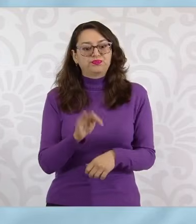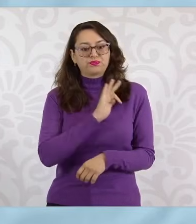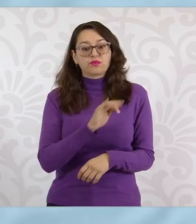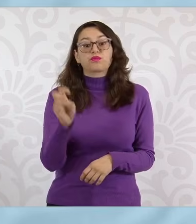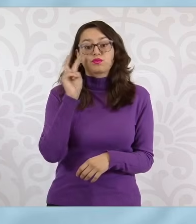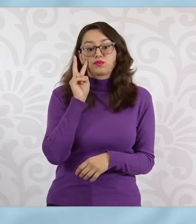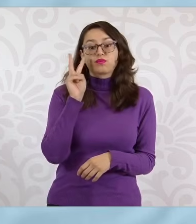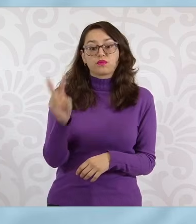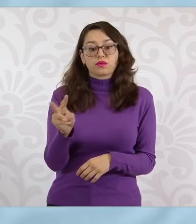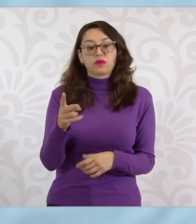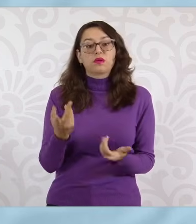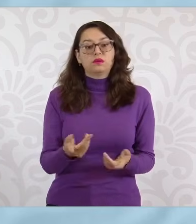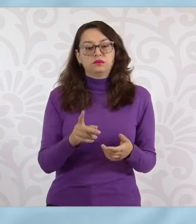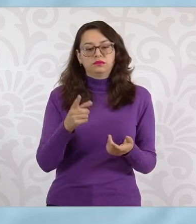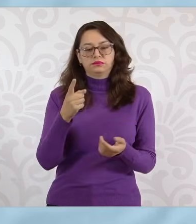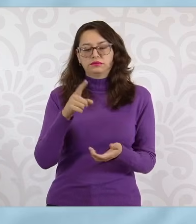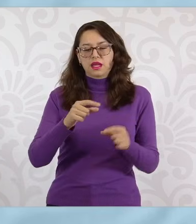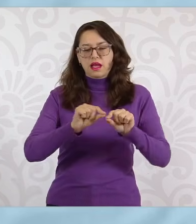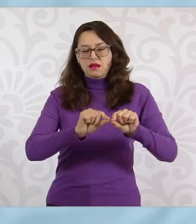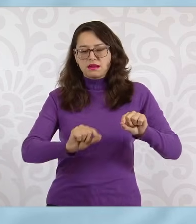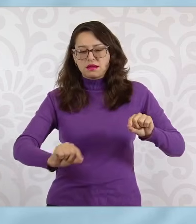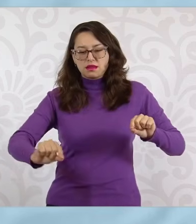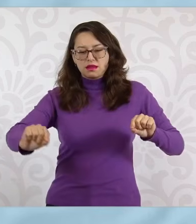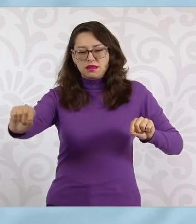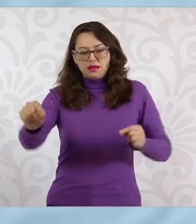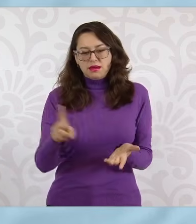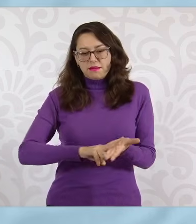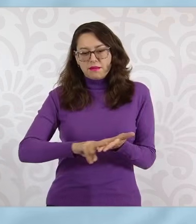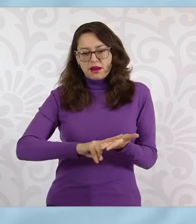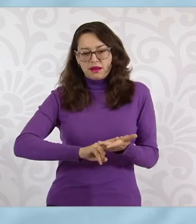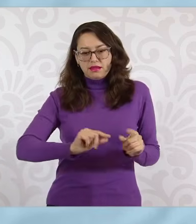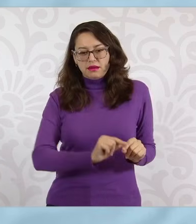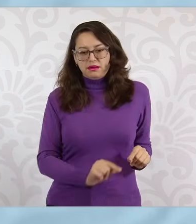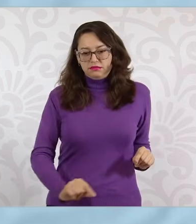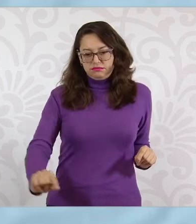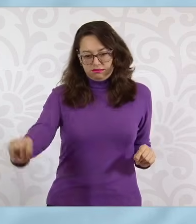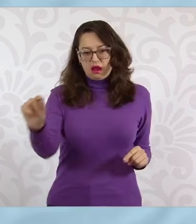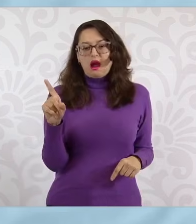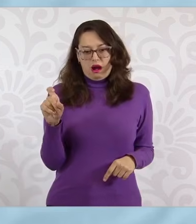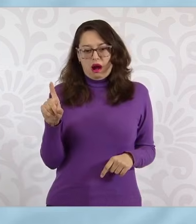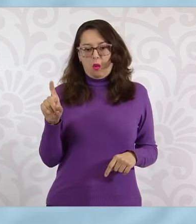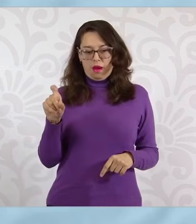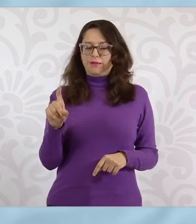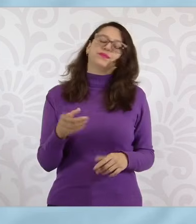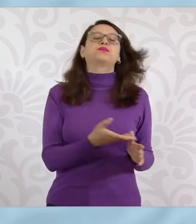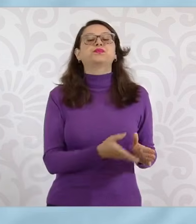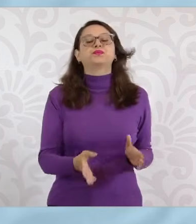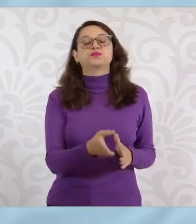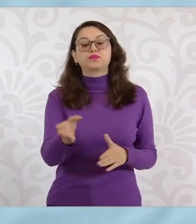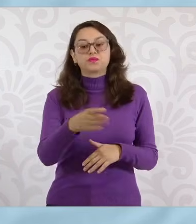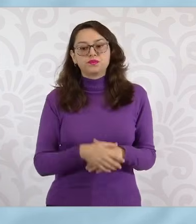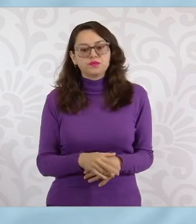es un acueducto que surte de agua a Cabo San Lucas. Detectamos en la verificación que